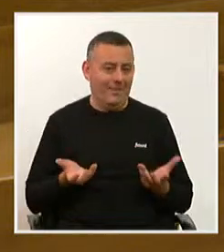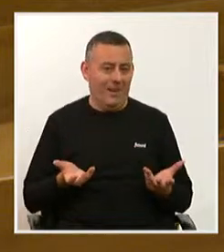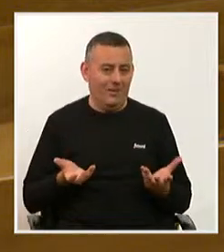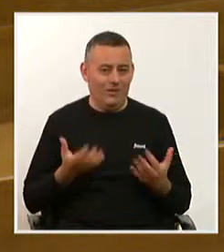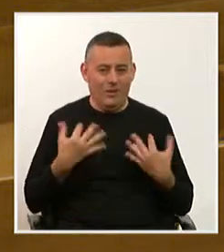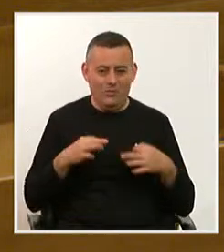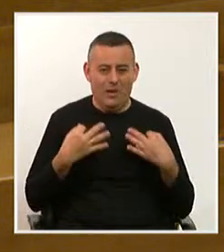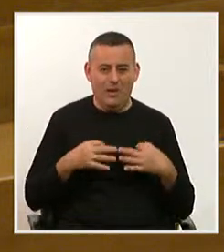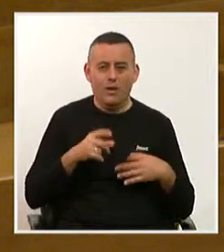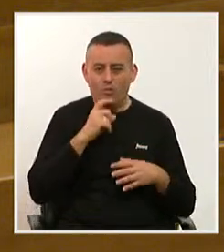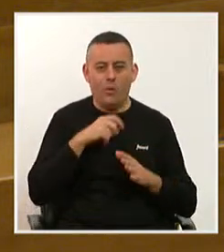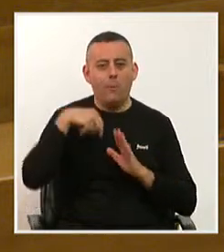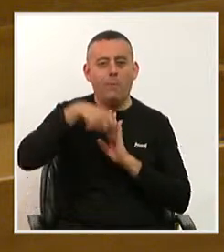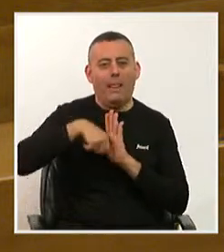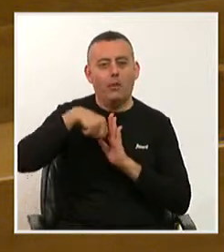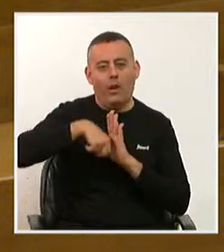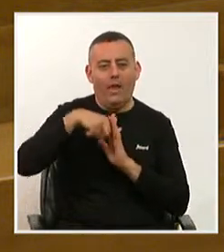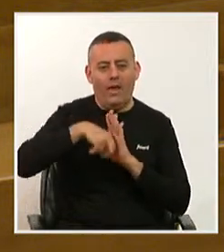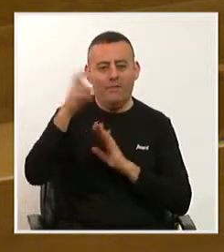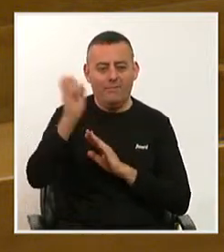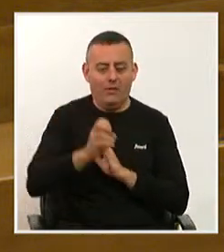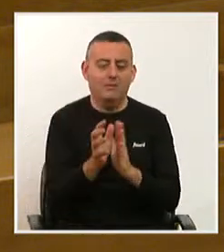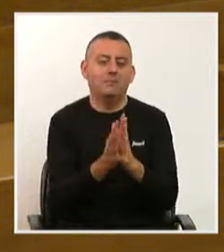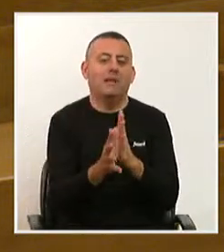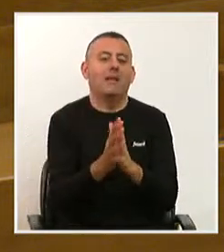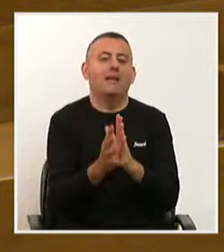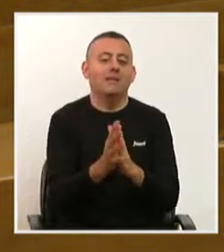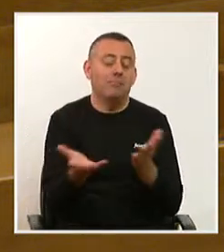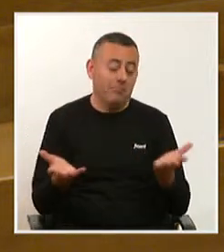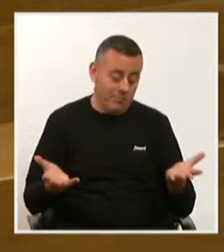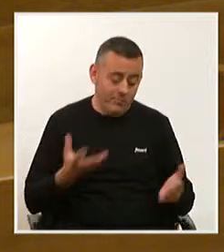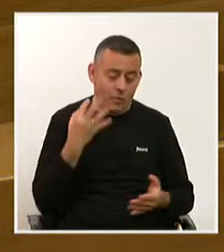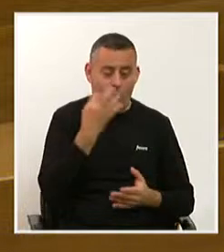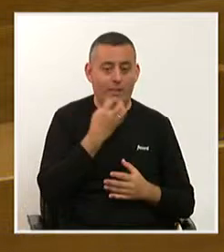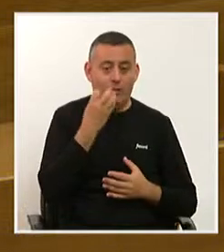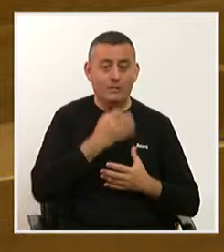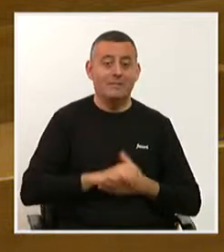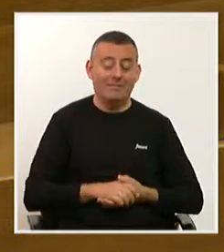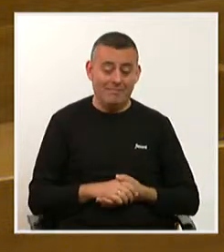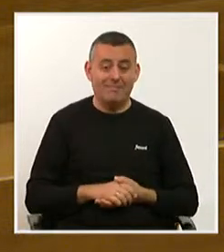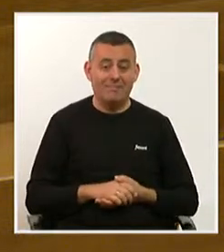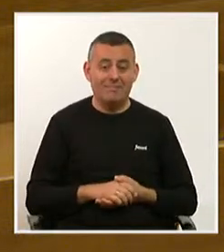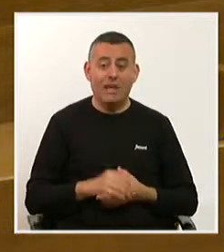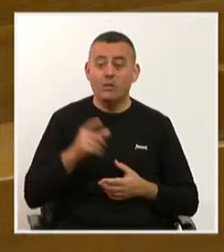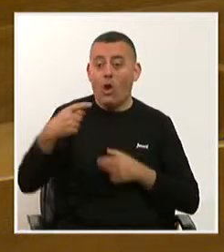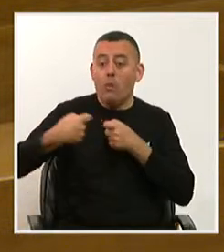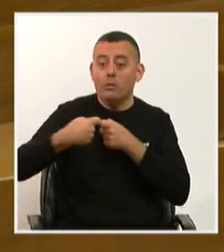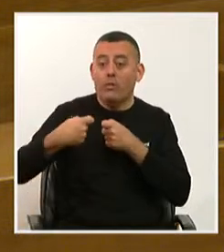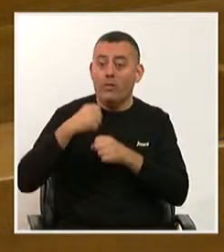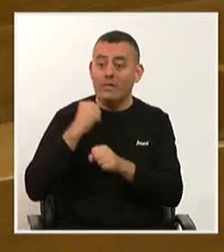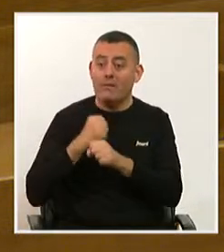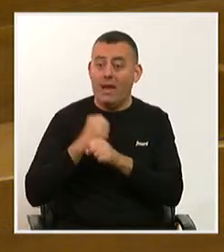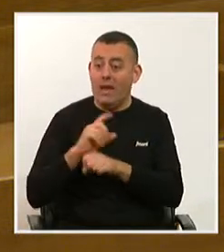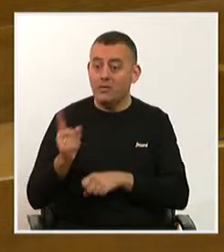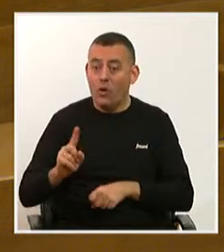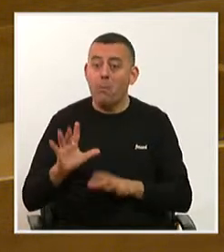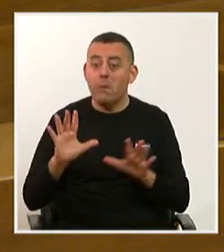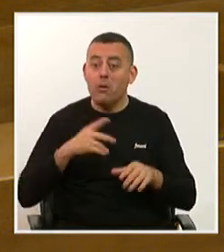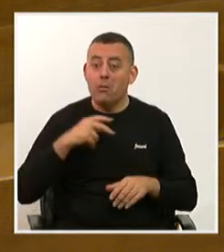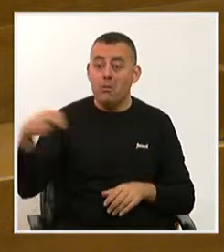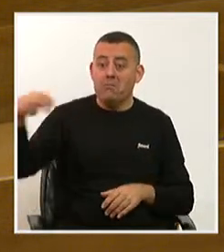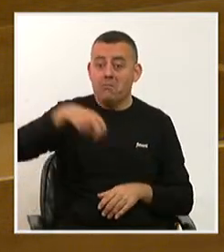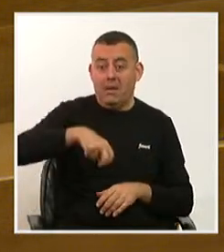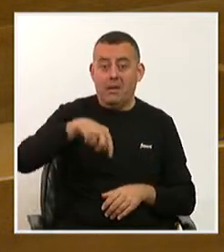usted qué menos que al estar la oposición pues tenga que venir no trabajar pero sí ate atar cosa que no es lo